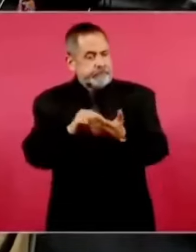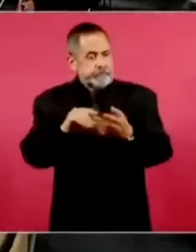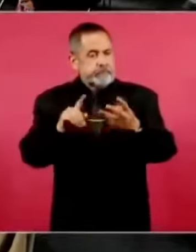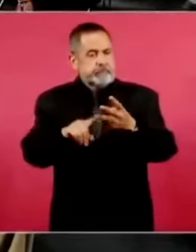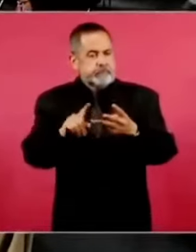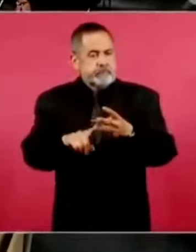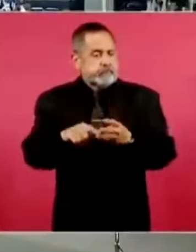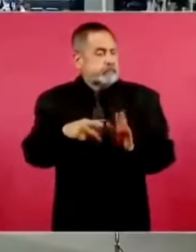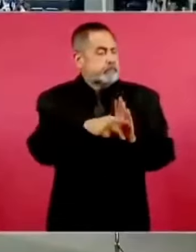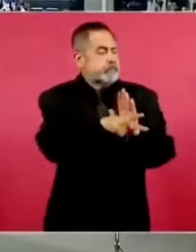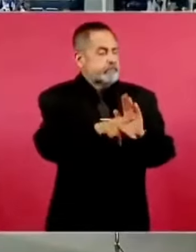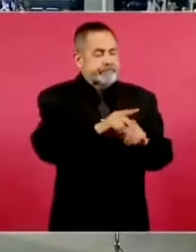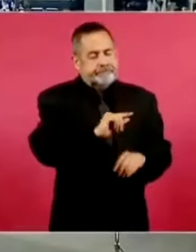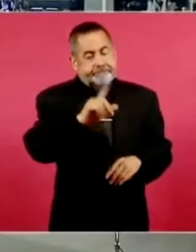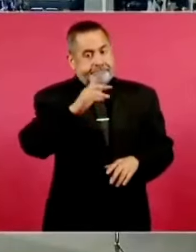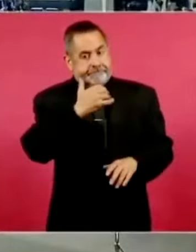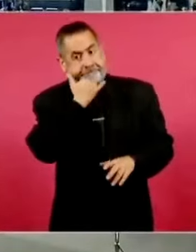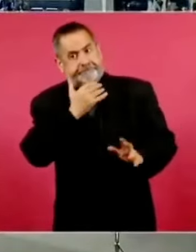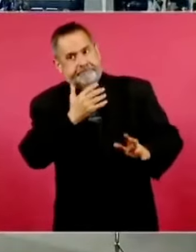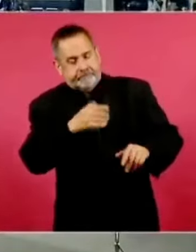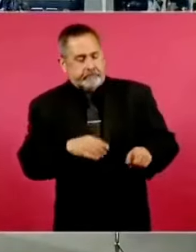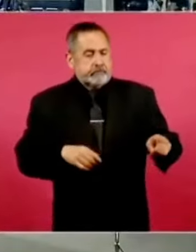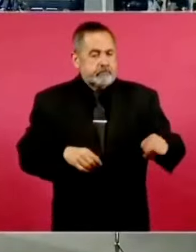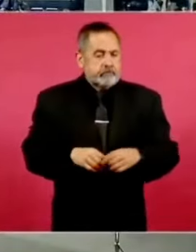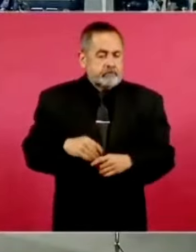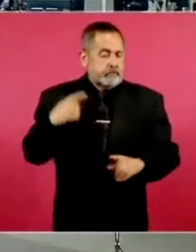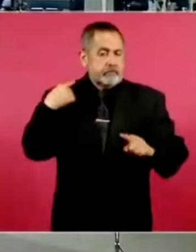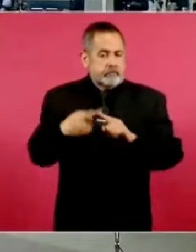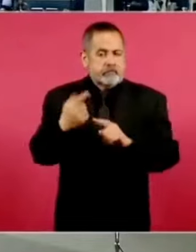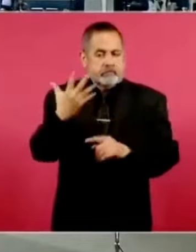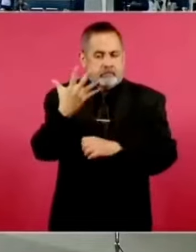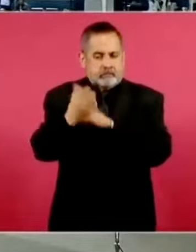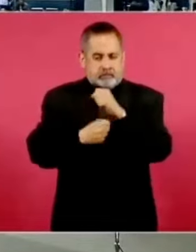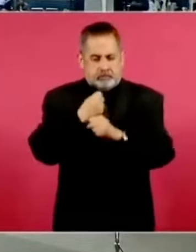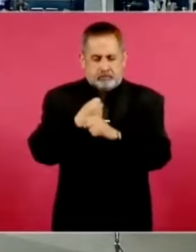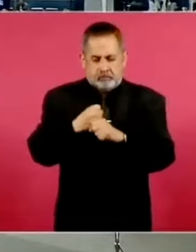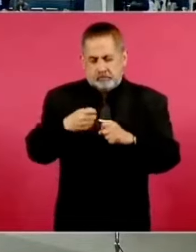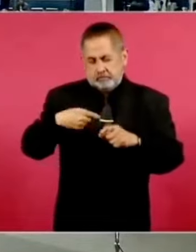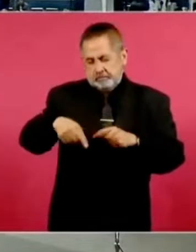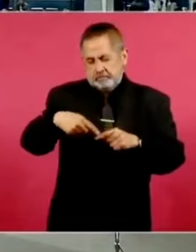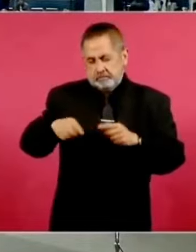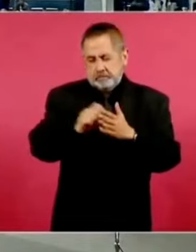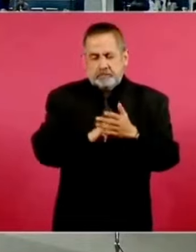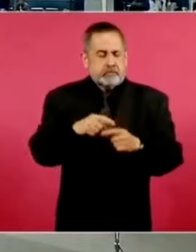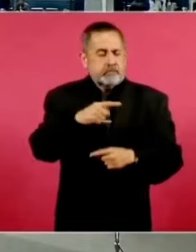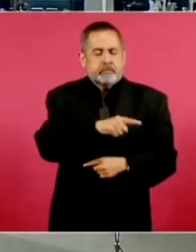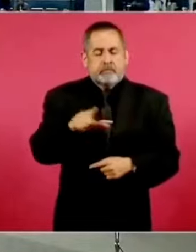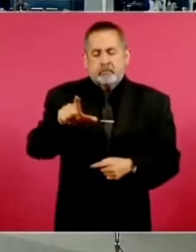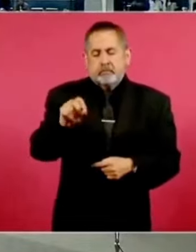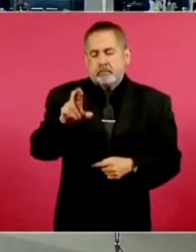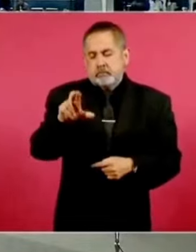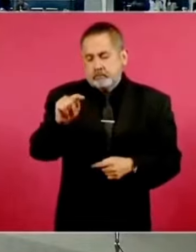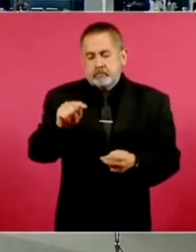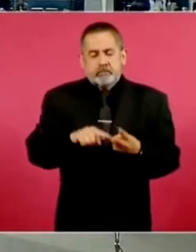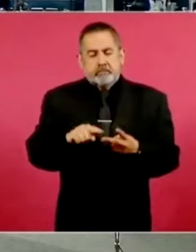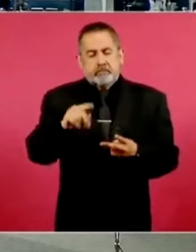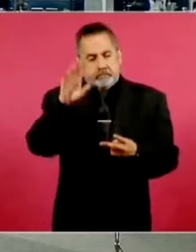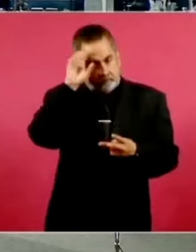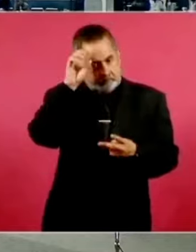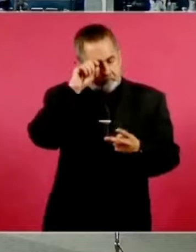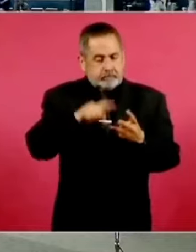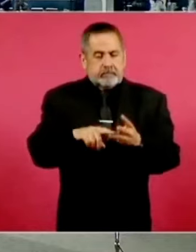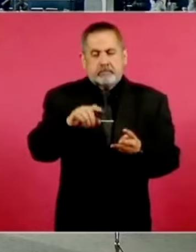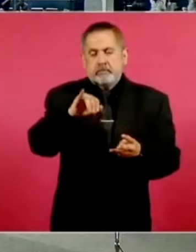estrellas del periodismo. En estos 5 años y meses, Loret, Broso, Sarmiento,